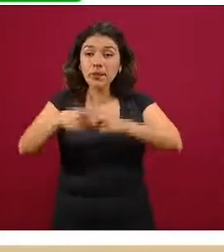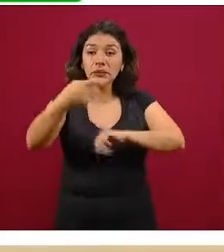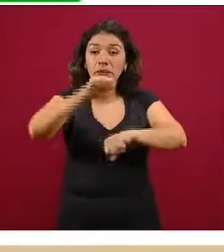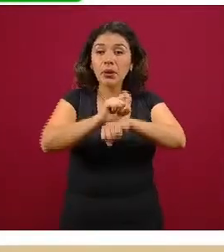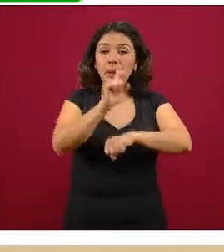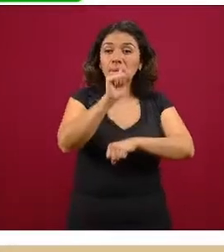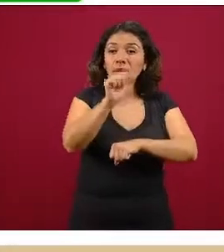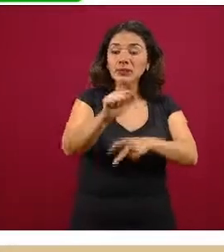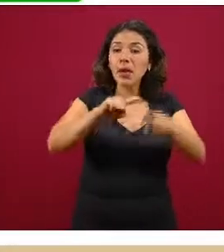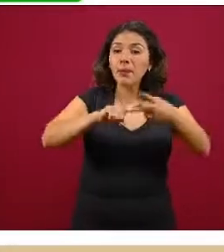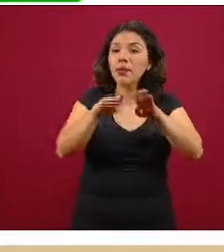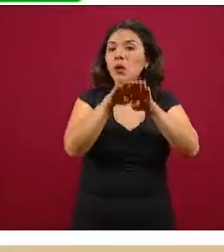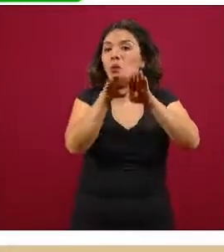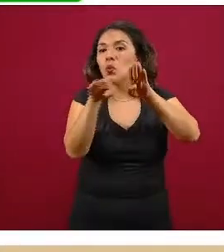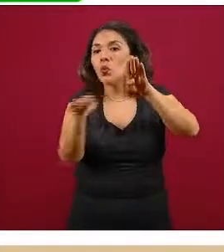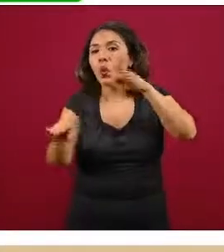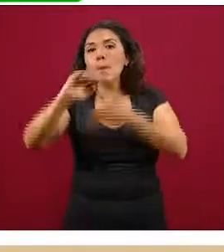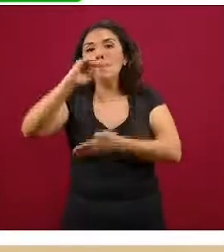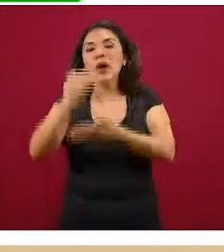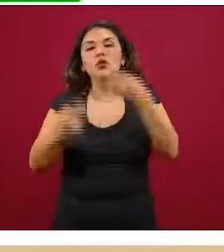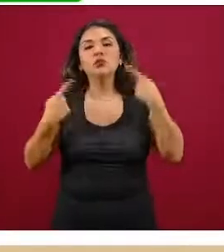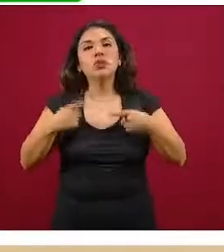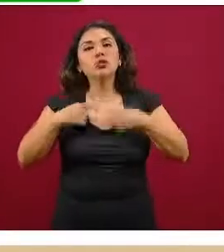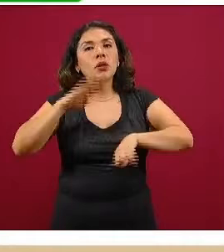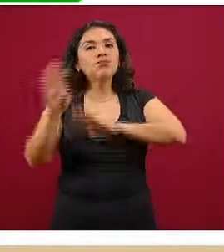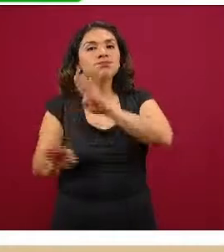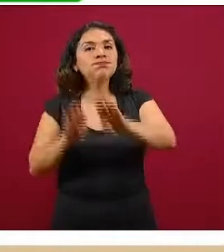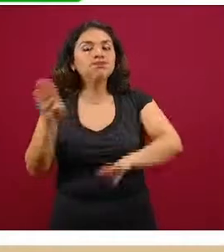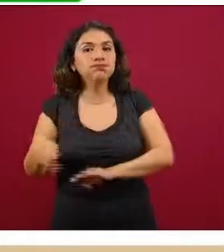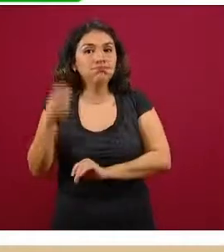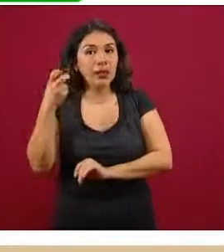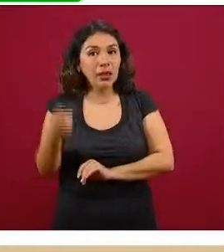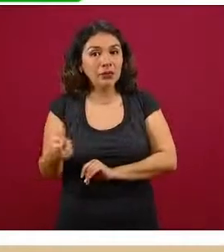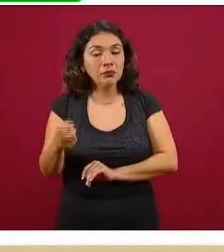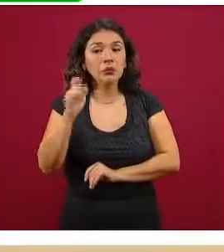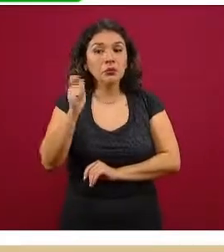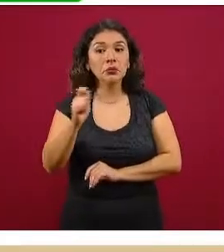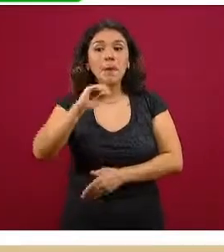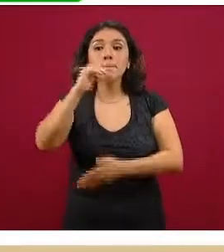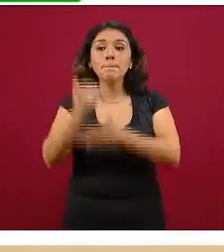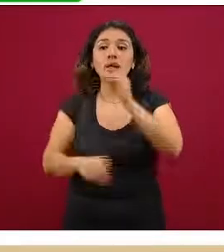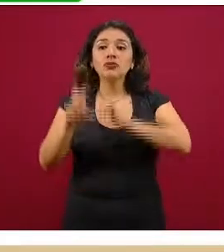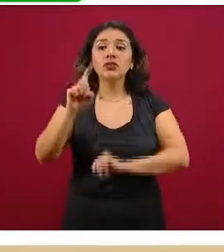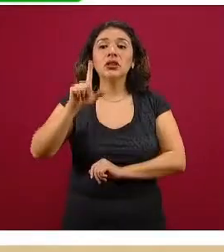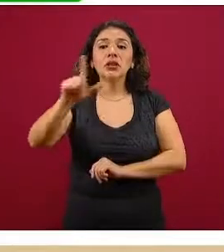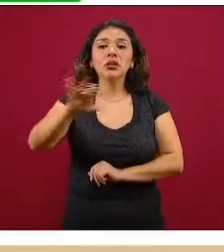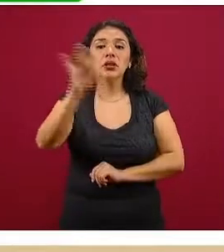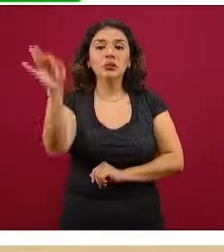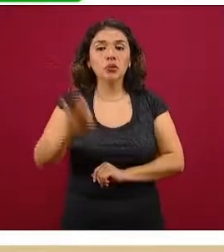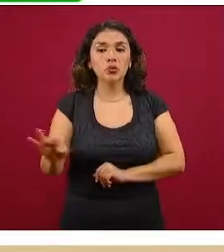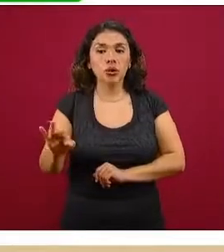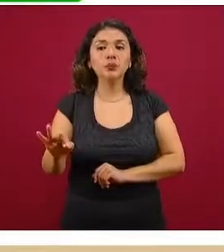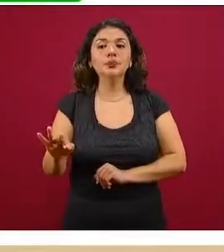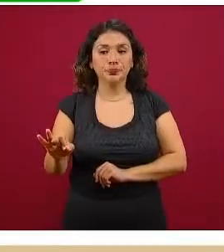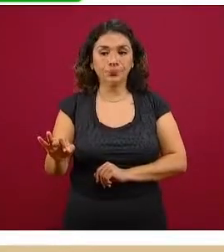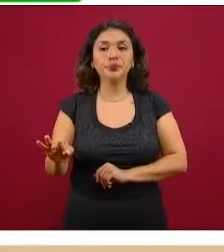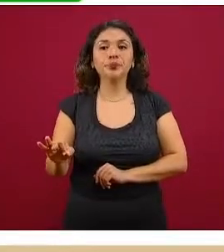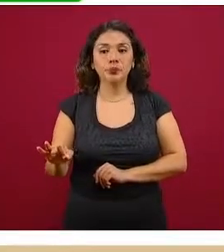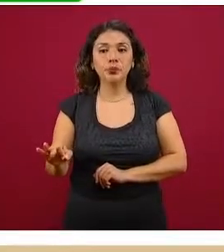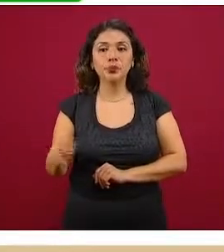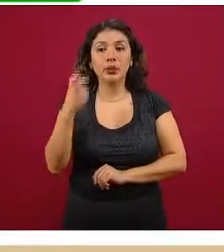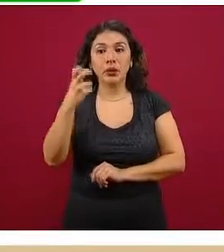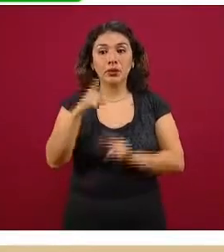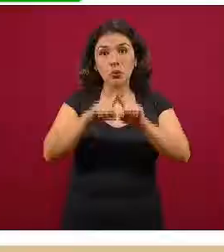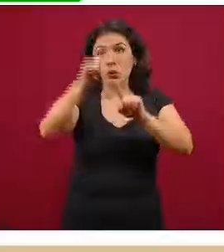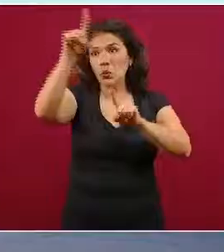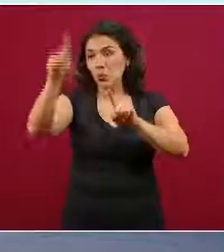una tendencia descendente que para las últimas 2 semanas graficadas es de menos 37%. Veamos cómo esa caída